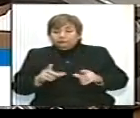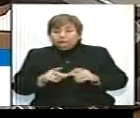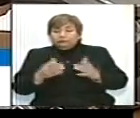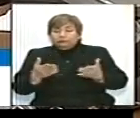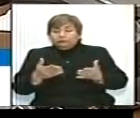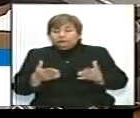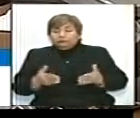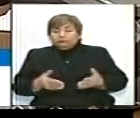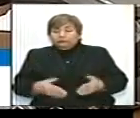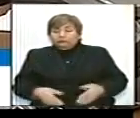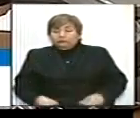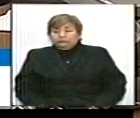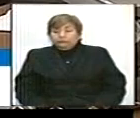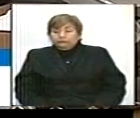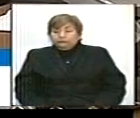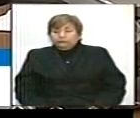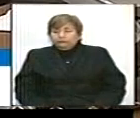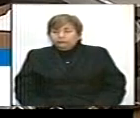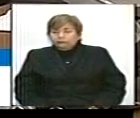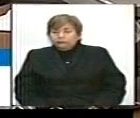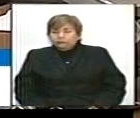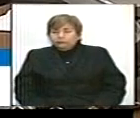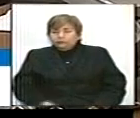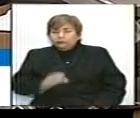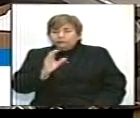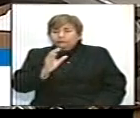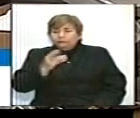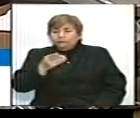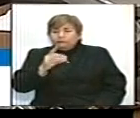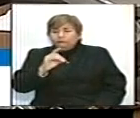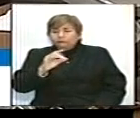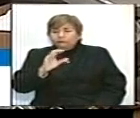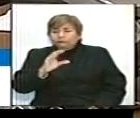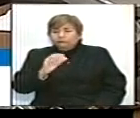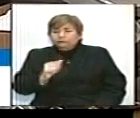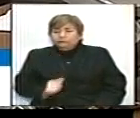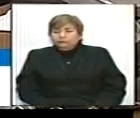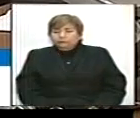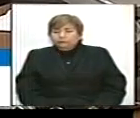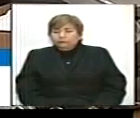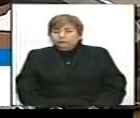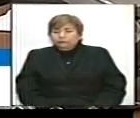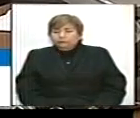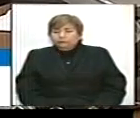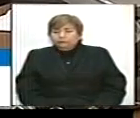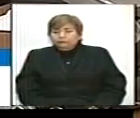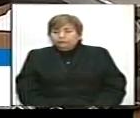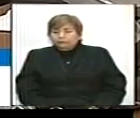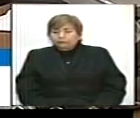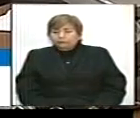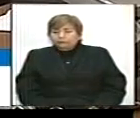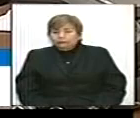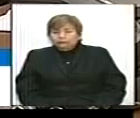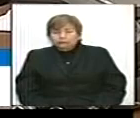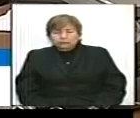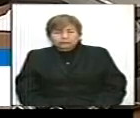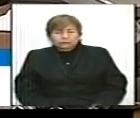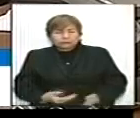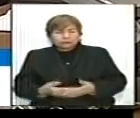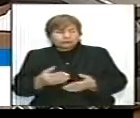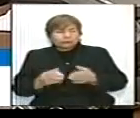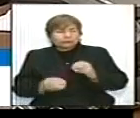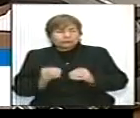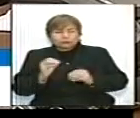la comunidad campesina de Chuquinga, en el distrito de Chalhuanca, en la provincia de Mayraes, ¿no? Y la infraestructura en